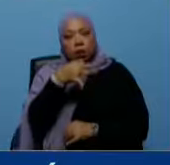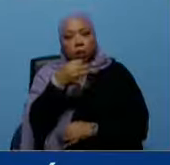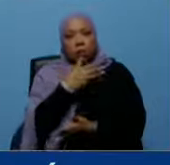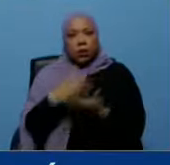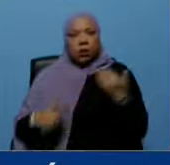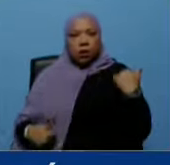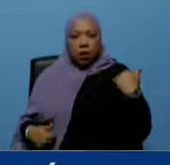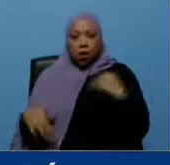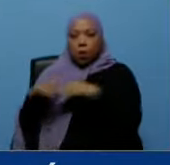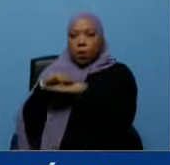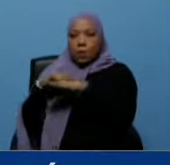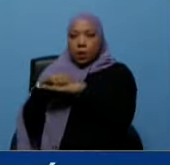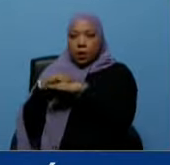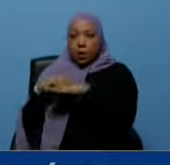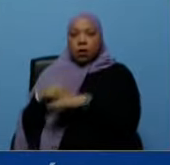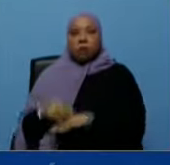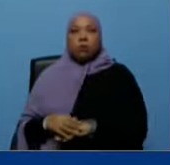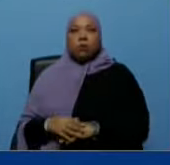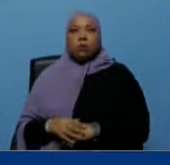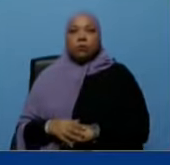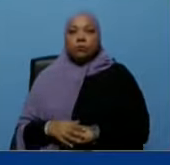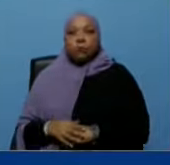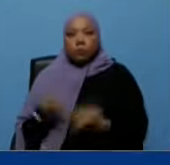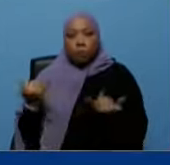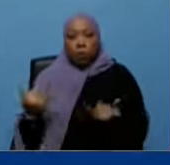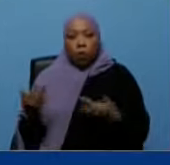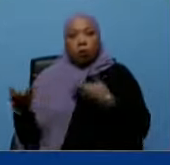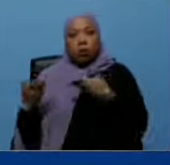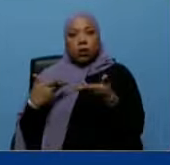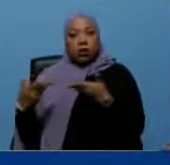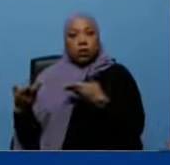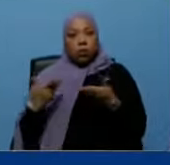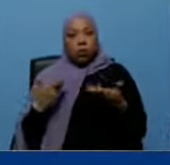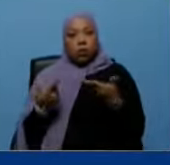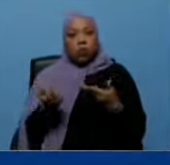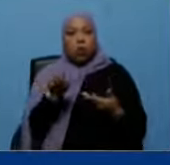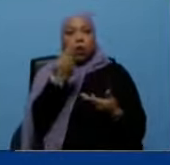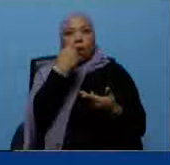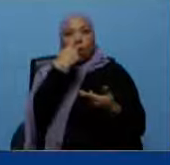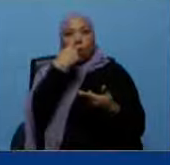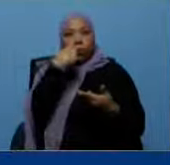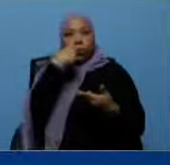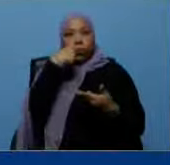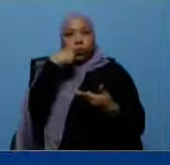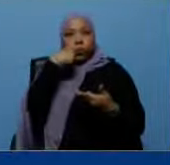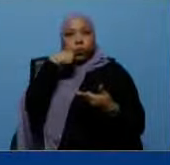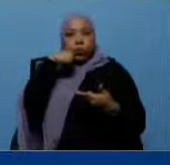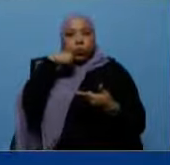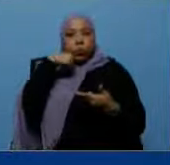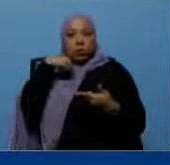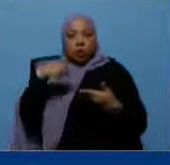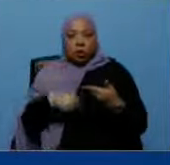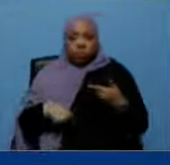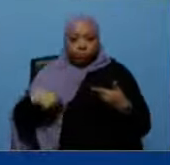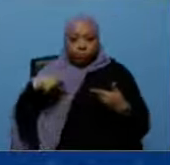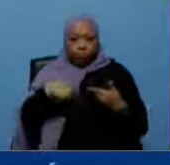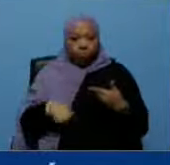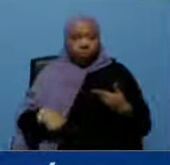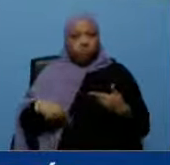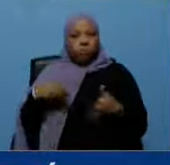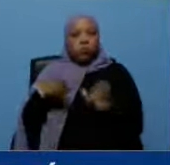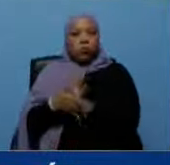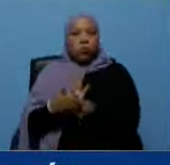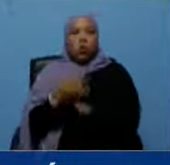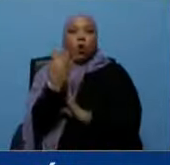ministra. Estamos en estos momentos en el servicio de endoscopía y gastroenterología, que está constituido